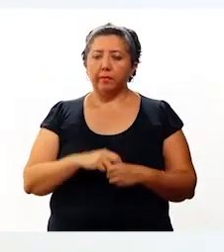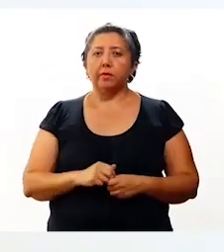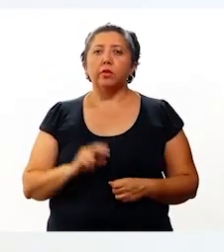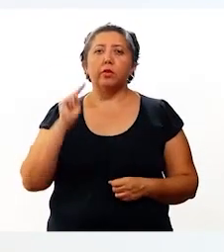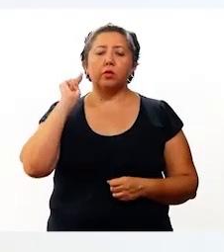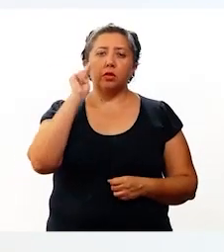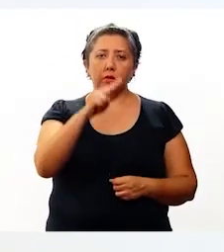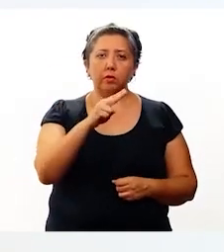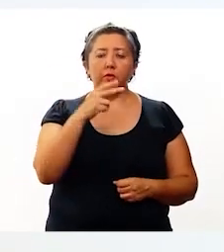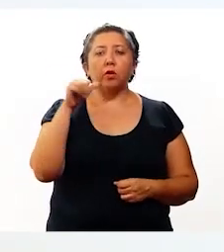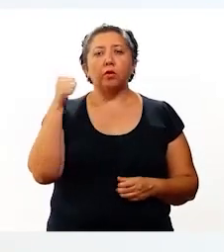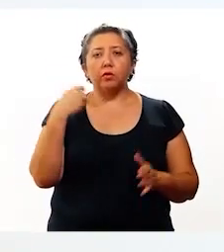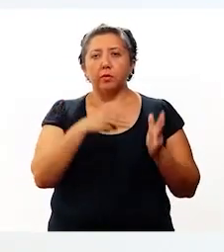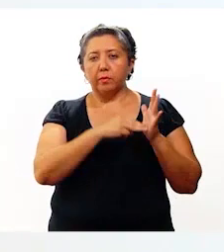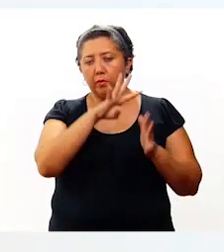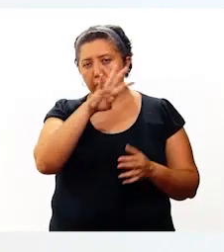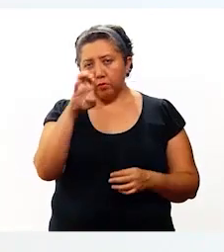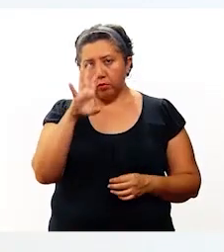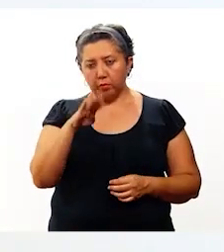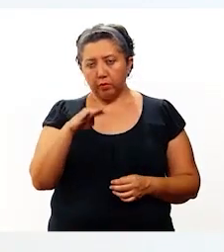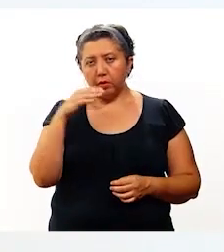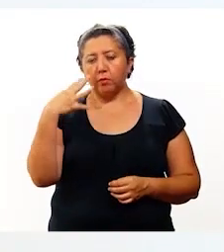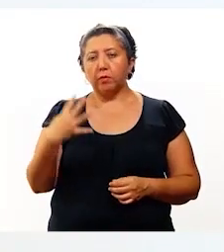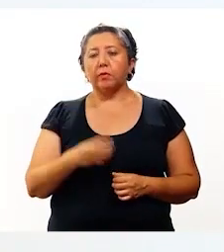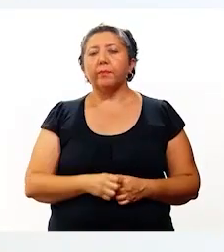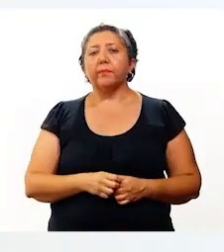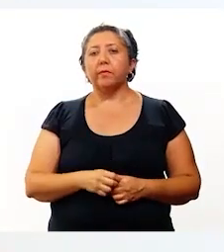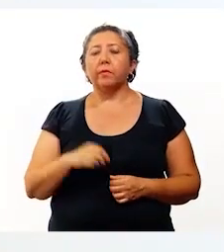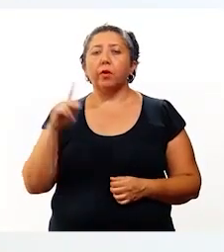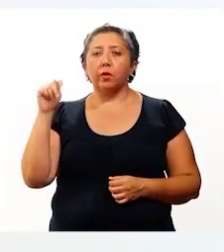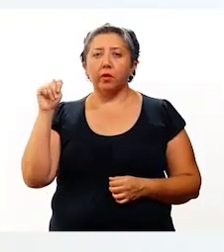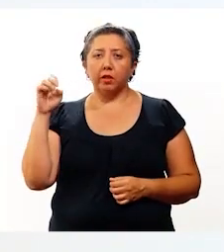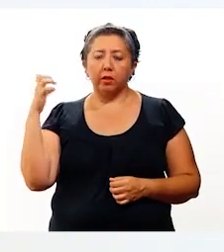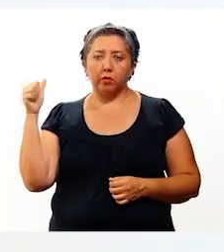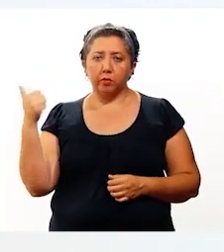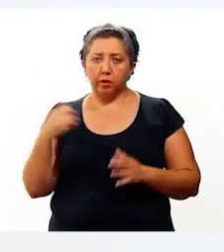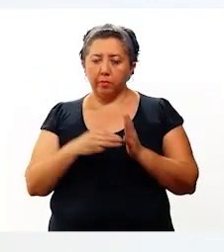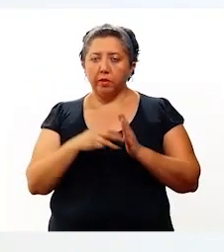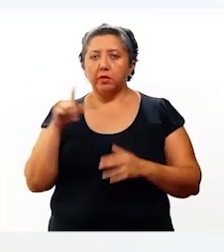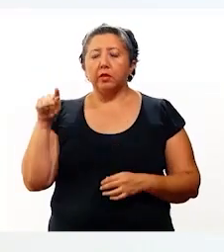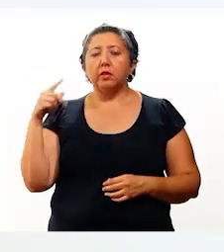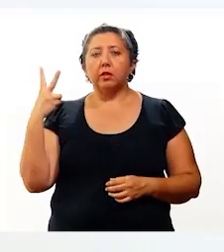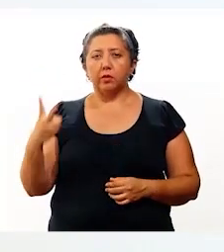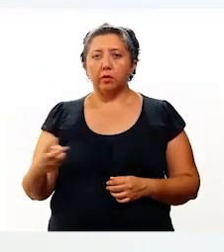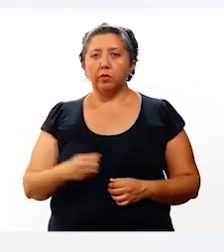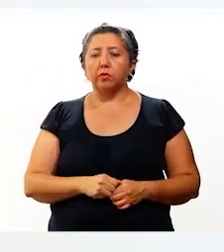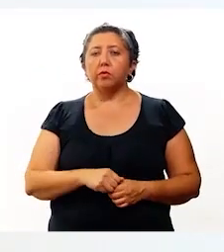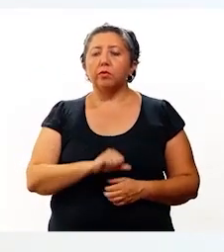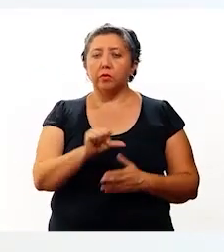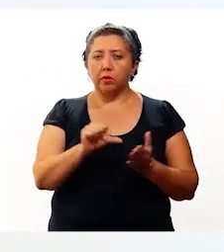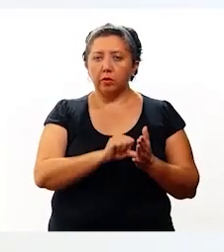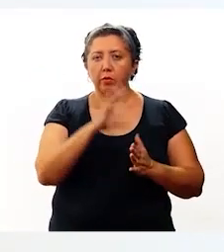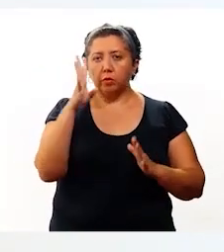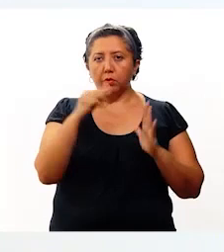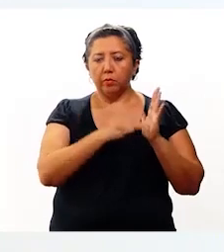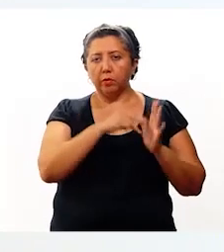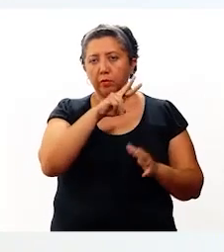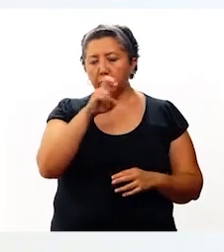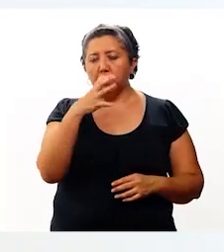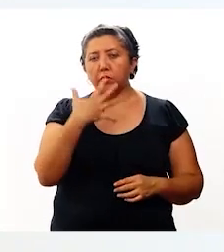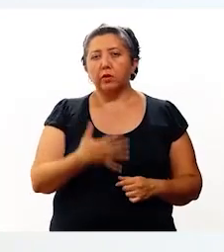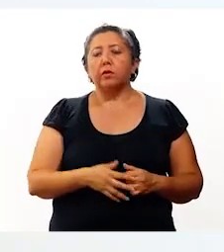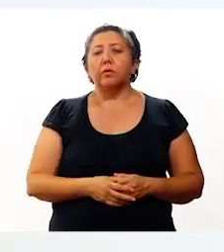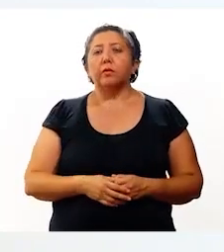en la zona norte 11.494, en la zona oriente 11.072, en la zona centro